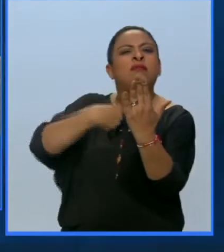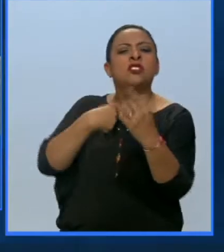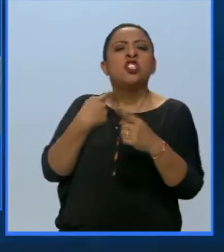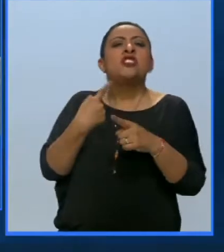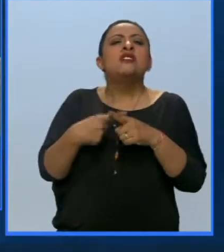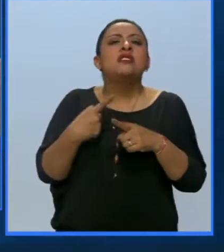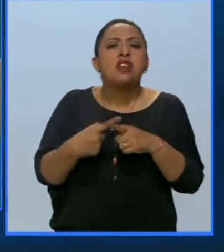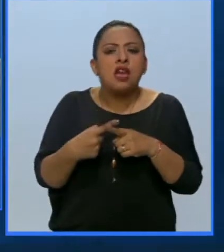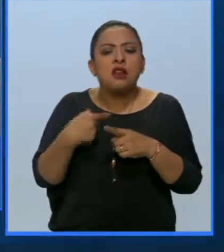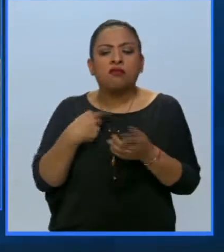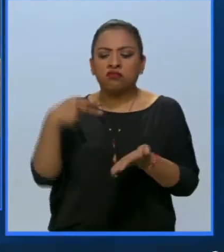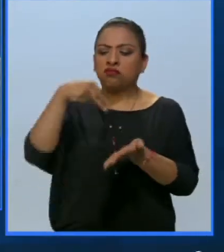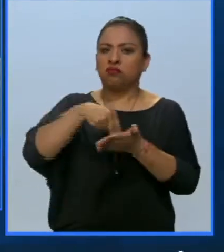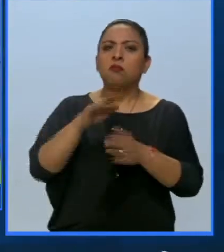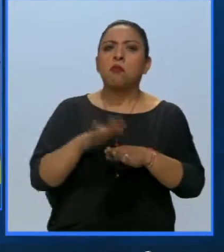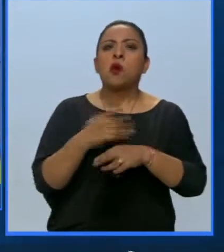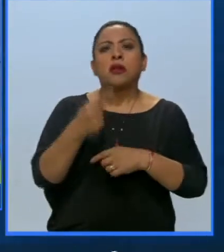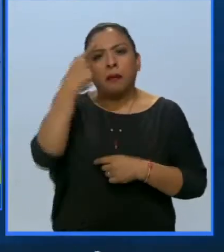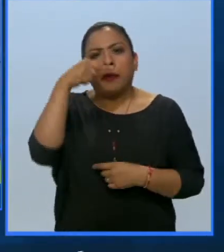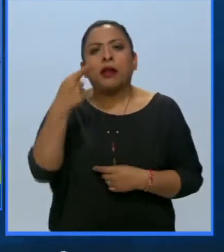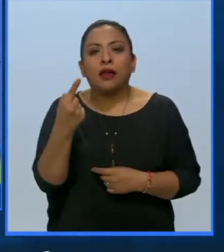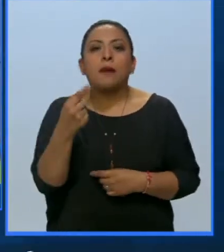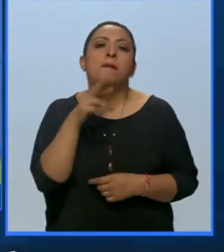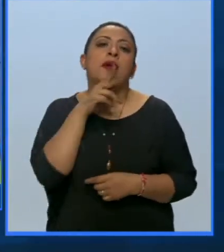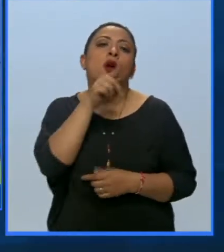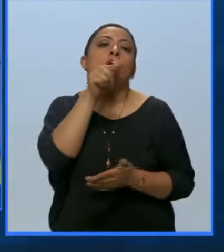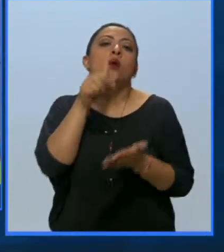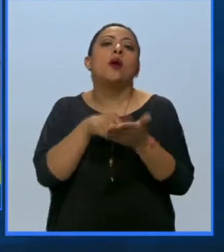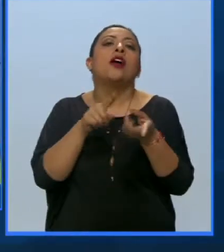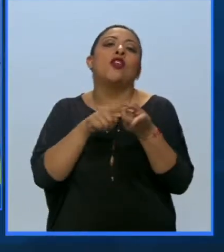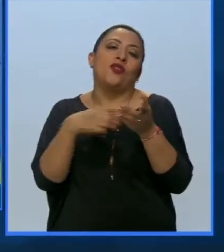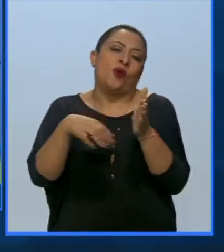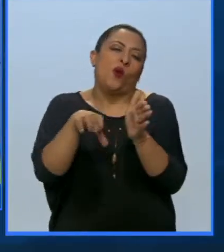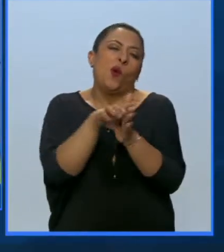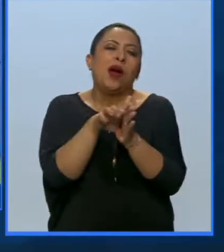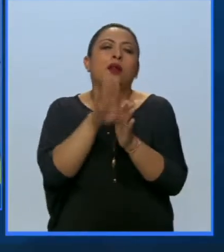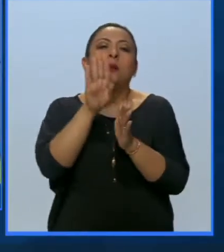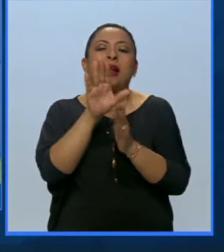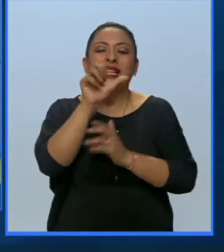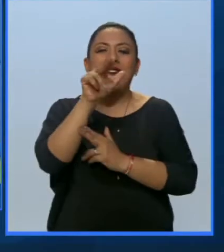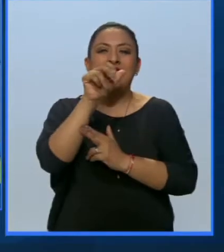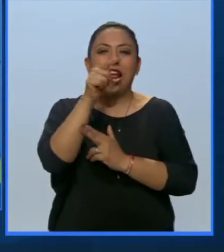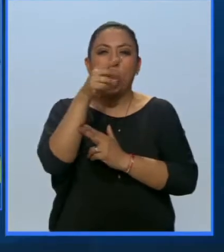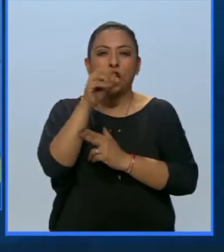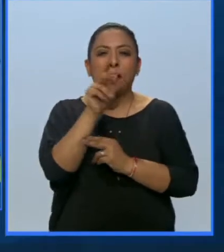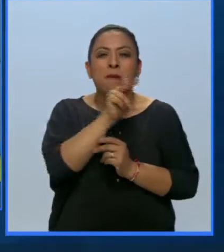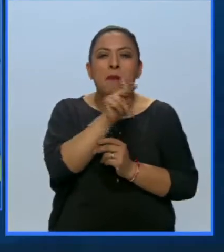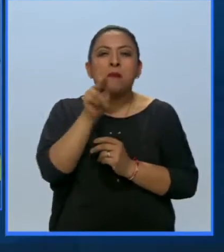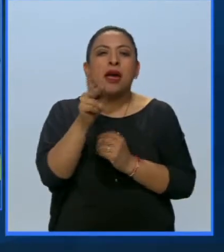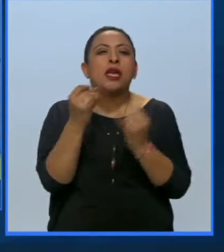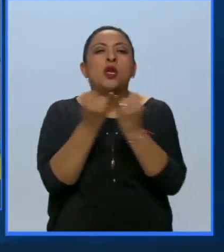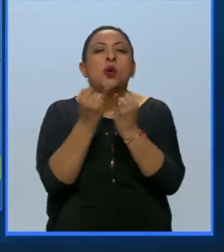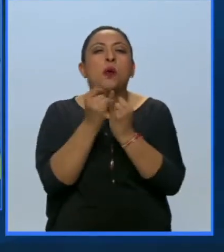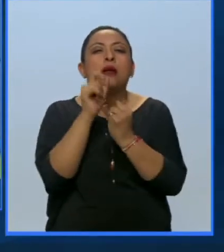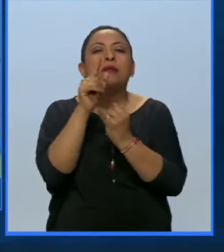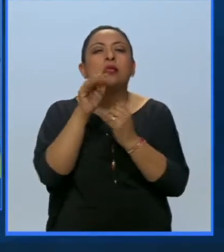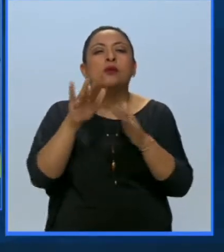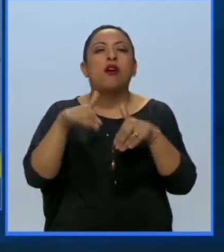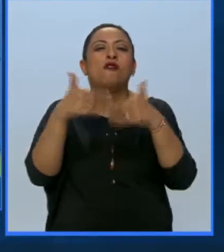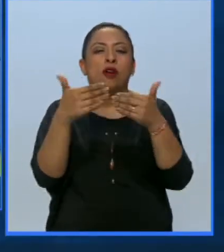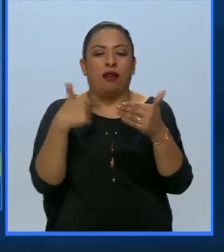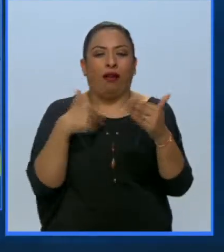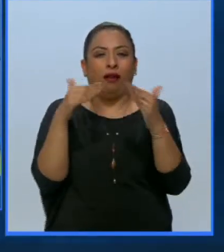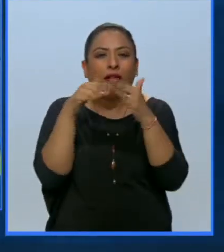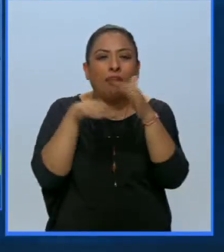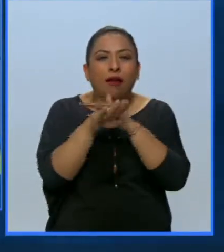quiénes somos y por qué estamos aquí. Y qué mejor que hacerlo en una habitación, que es una analogía de cómo queremos habitar esta casa, y